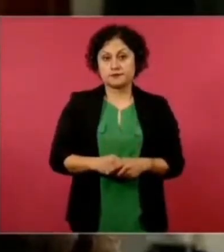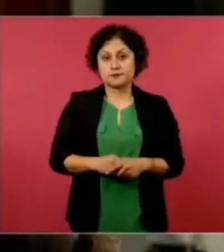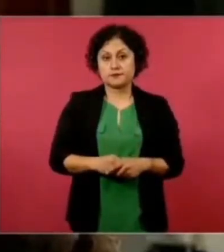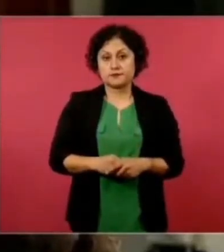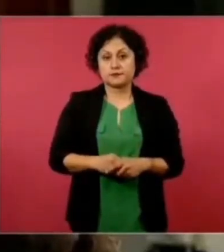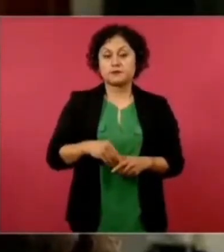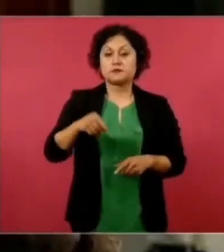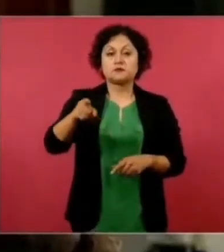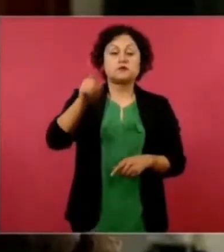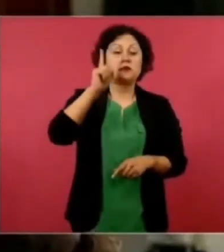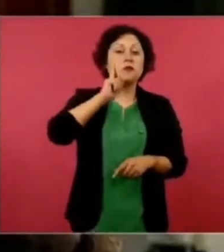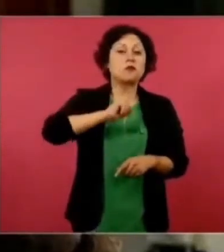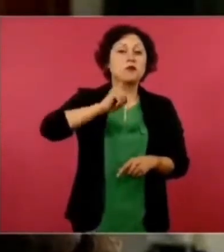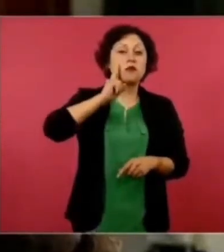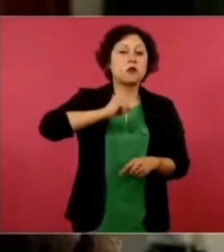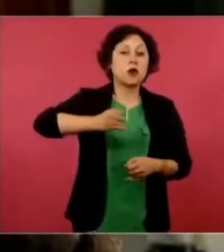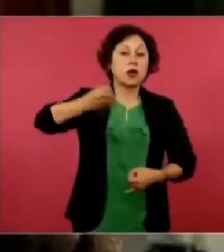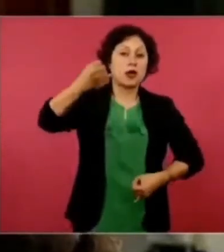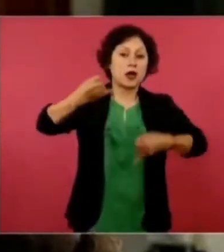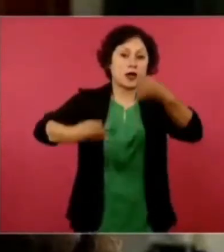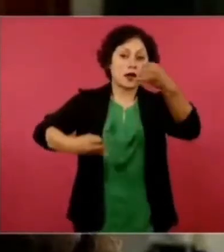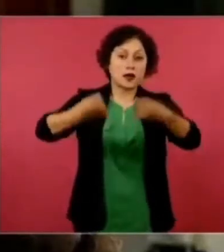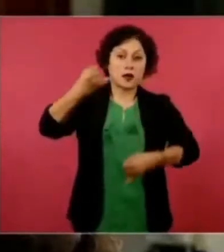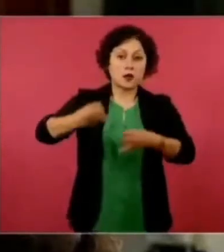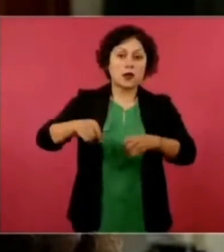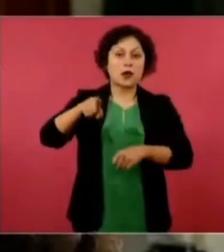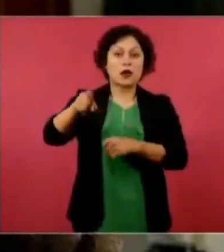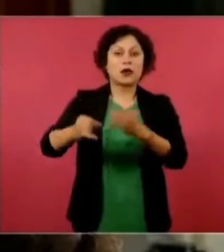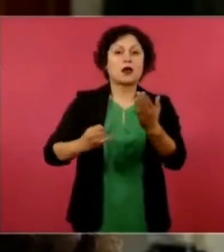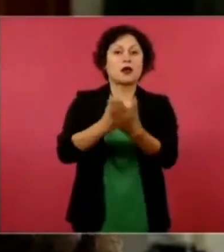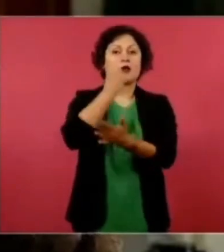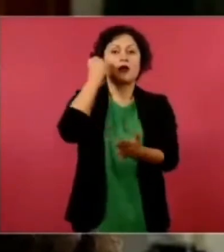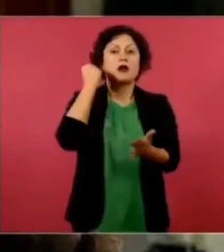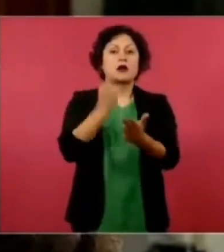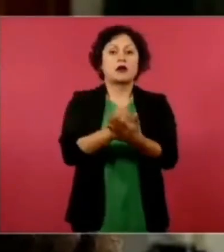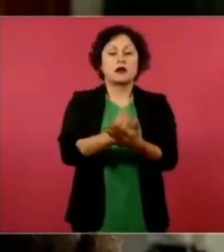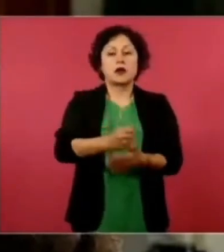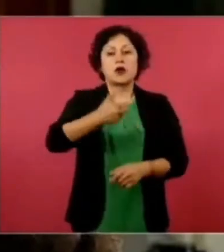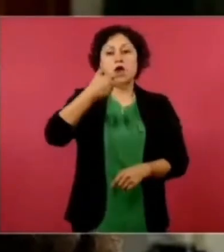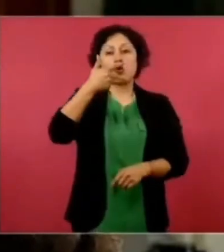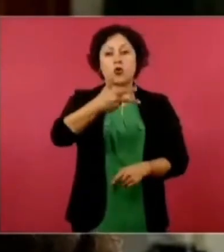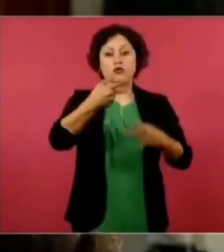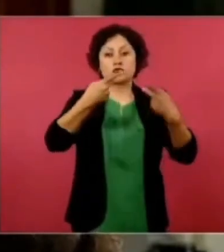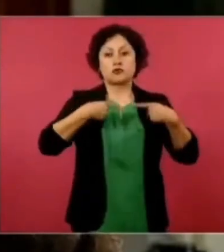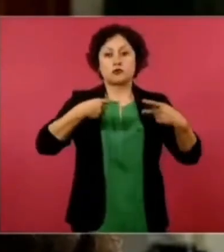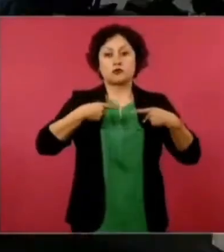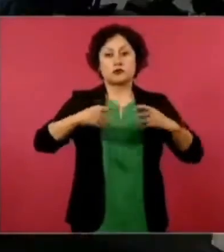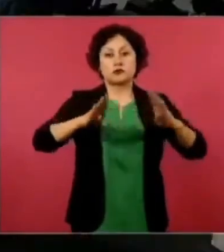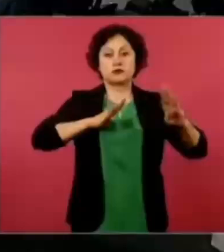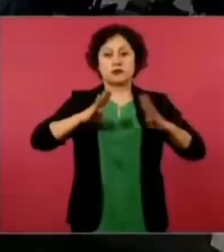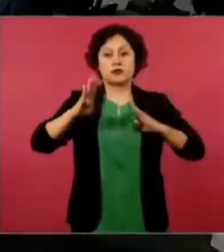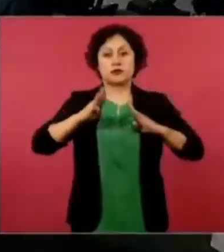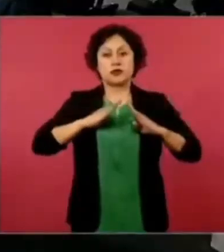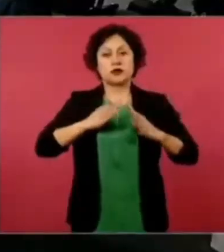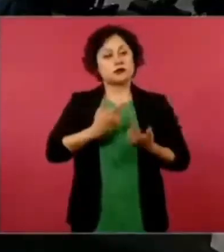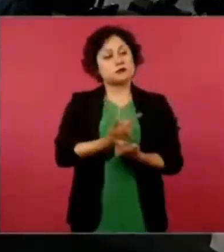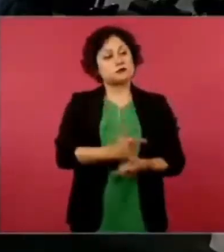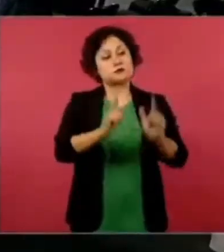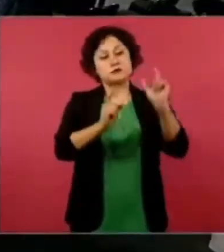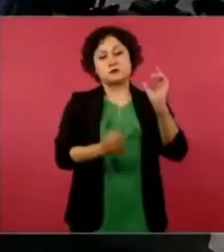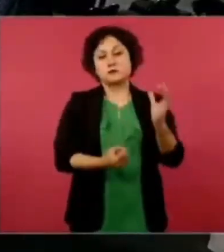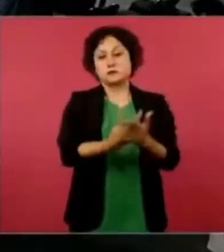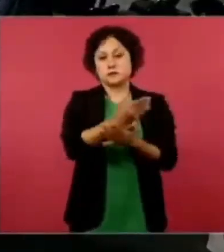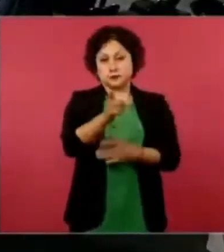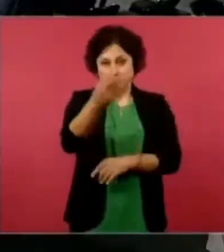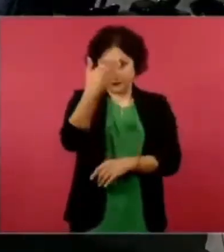una jueza definió liberar a 8 militares, como usted bien lo sabe. La semana